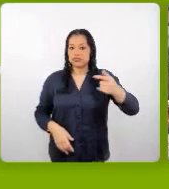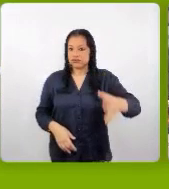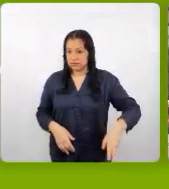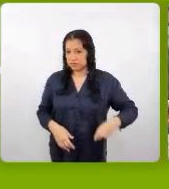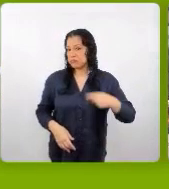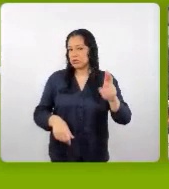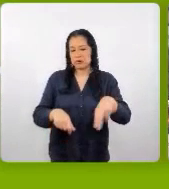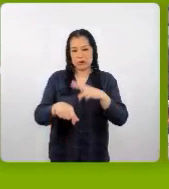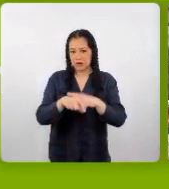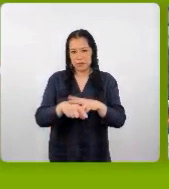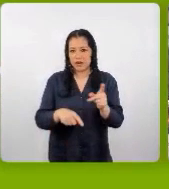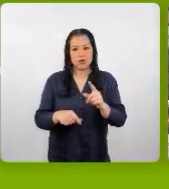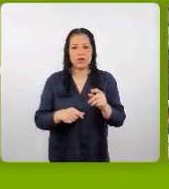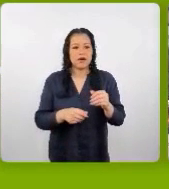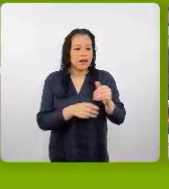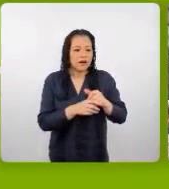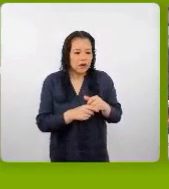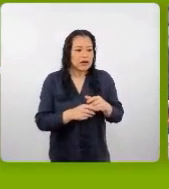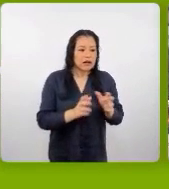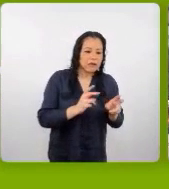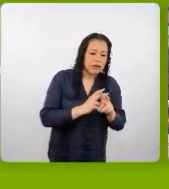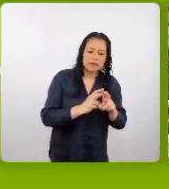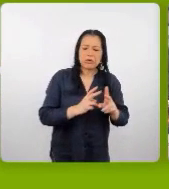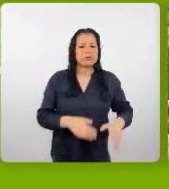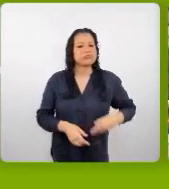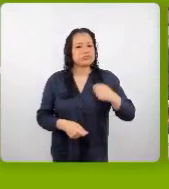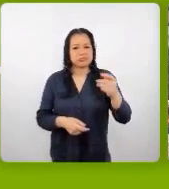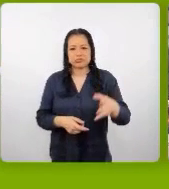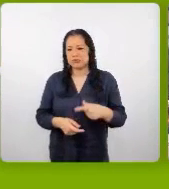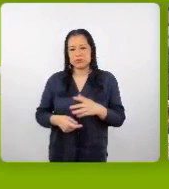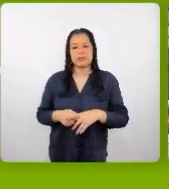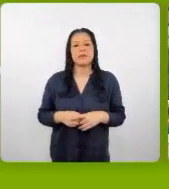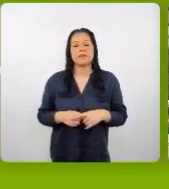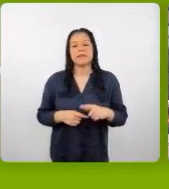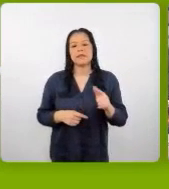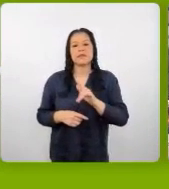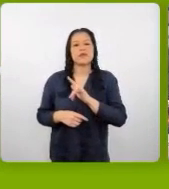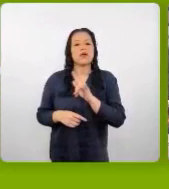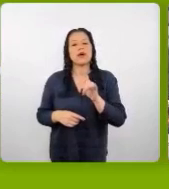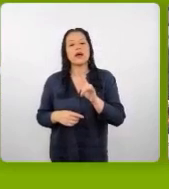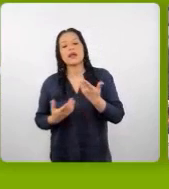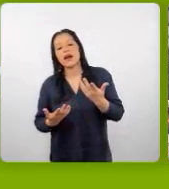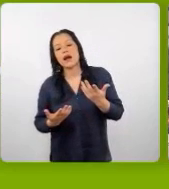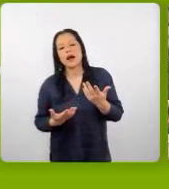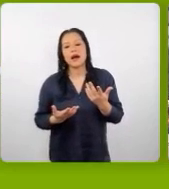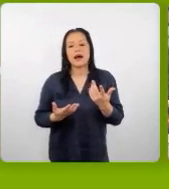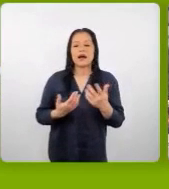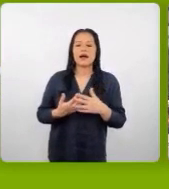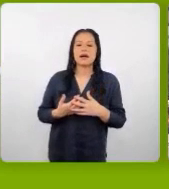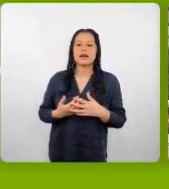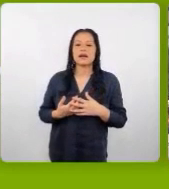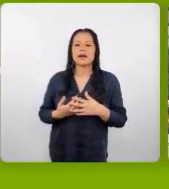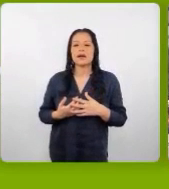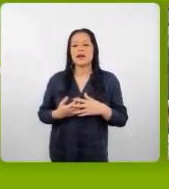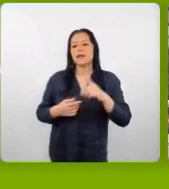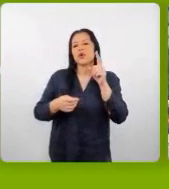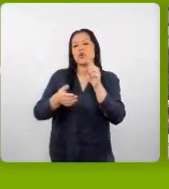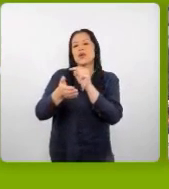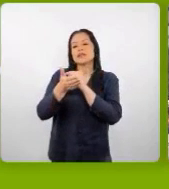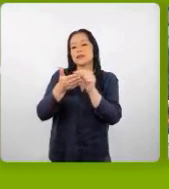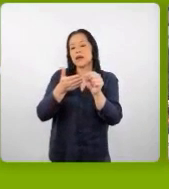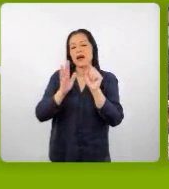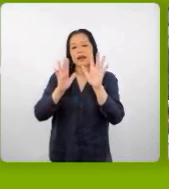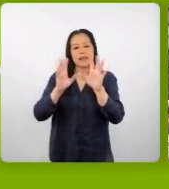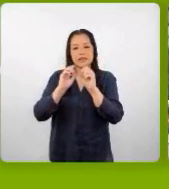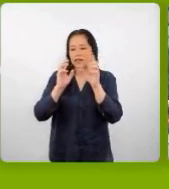el backpacker, no es el que va a ir por, como bien decías tú, María José, por una semana, 10 días, no, es